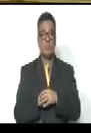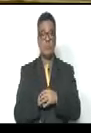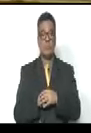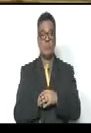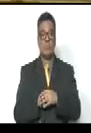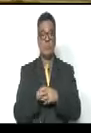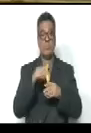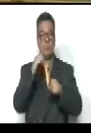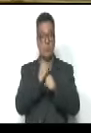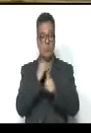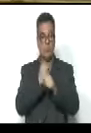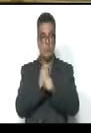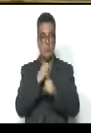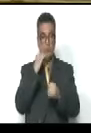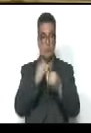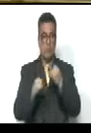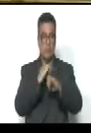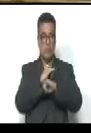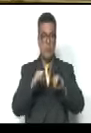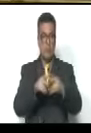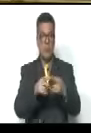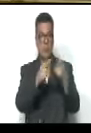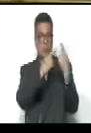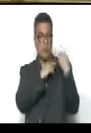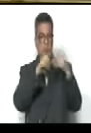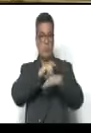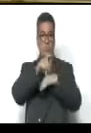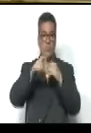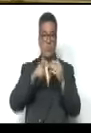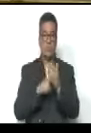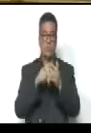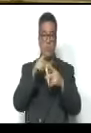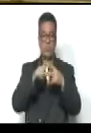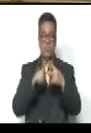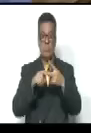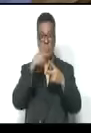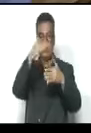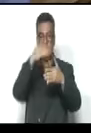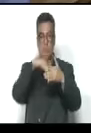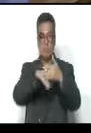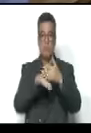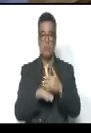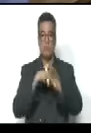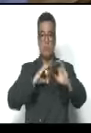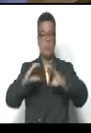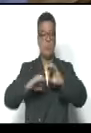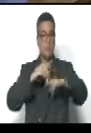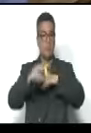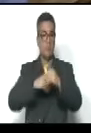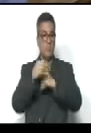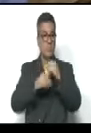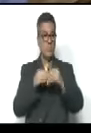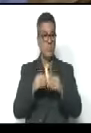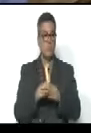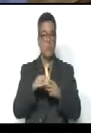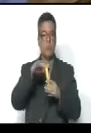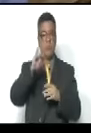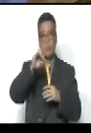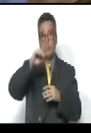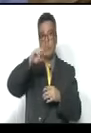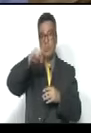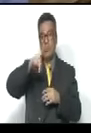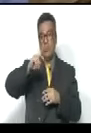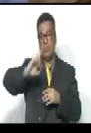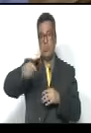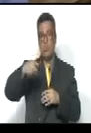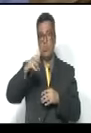sea elaborado el informe final para presentarlo en la plenaria. Siguiente punto de la cuenta. Comunicación suscrita por el ciudadano Ildemaro